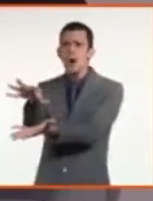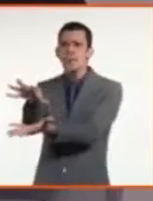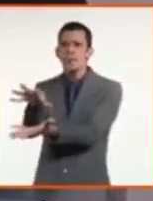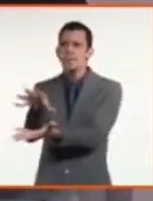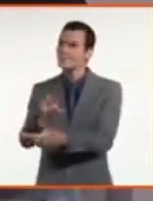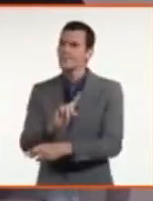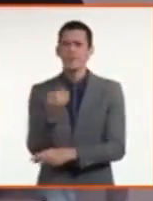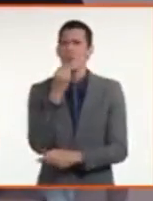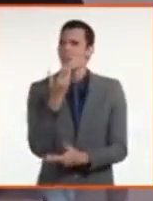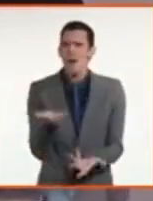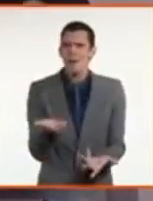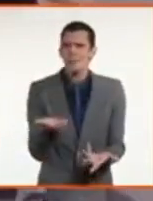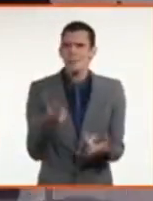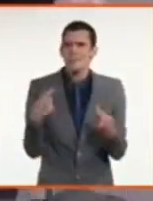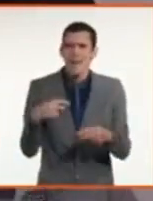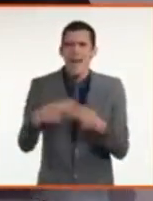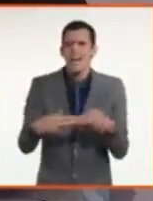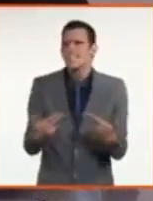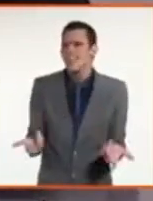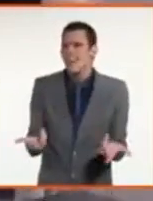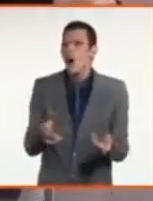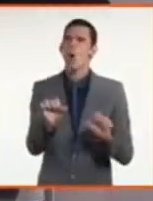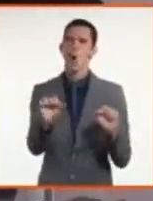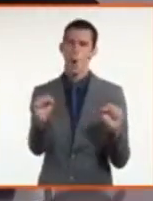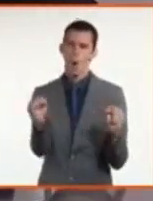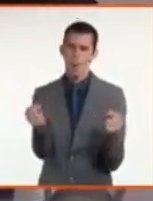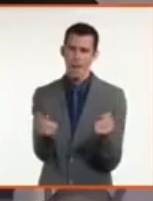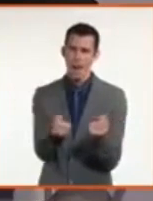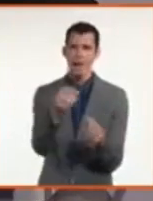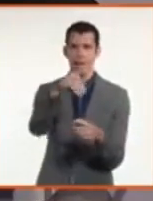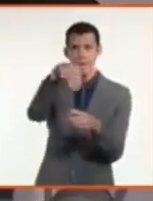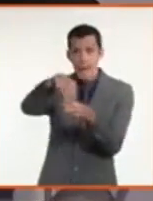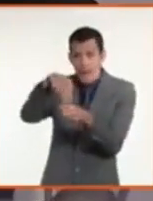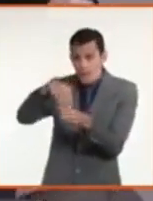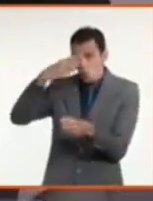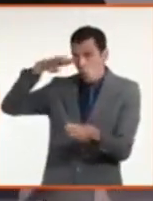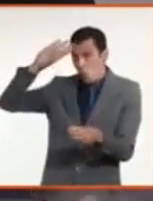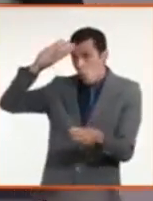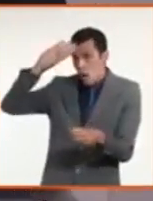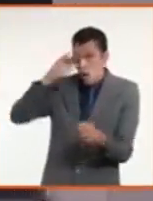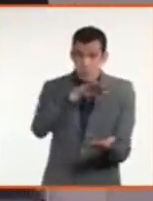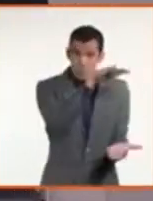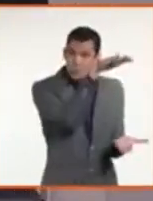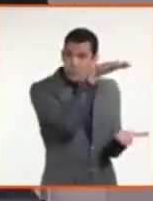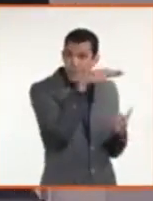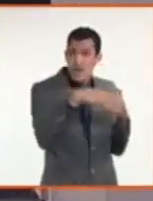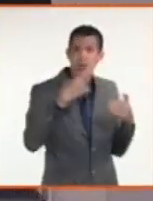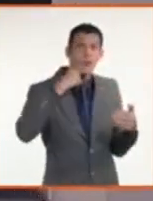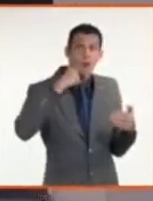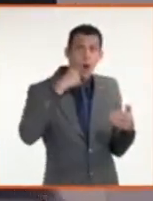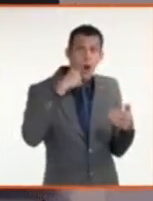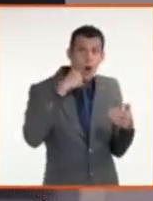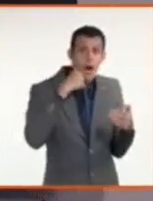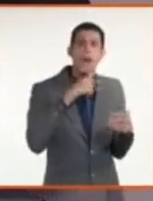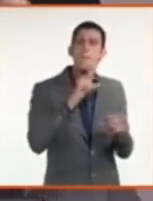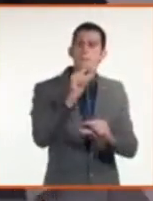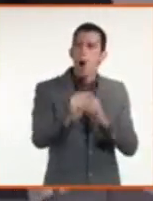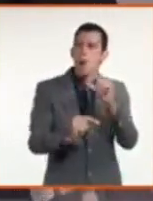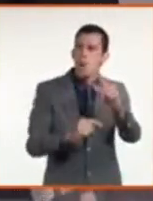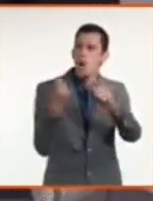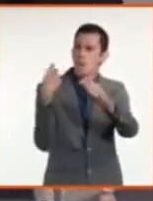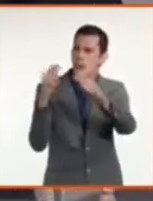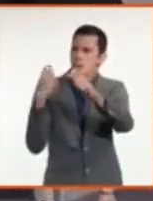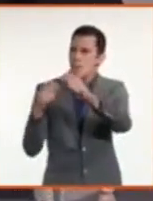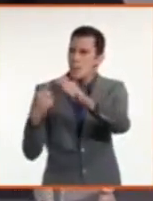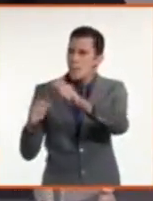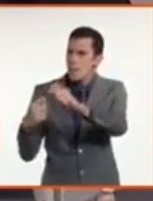que por si pongo un dólar en una tarjeta y en efectivo se le da la capacidad como para tarjeta y s2 las pasas mercado con bienes no puede ser como entonces las